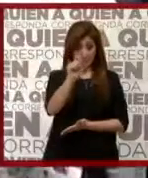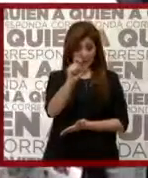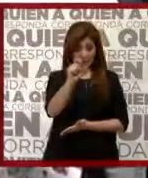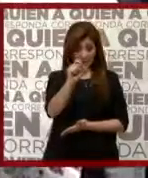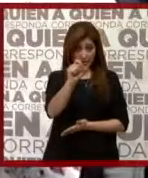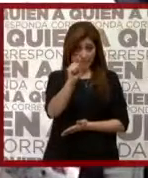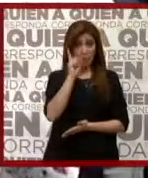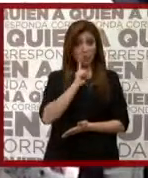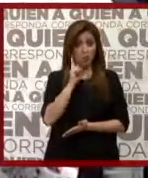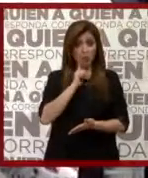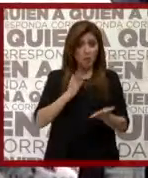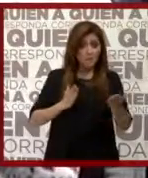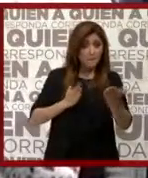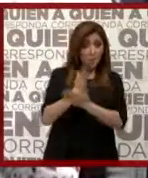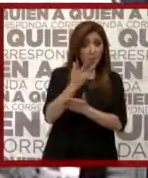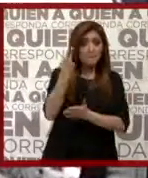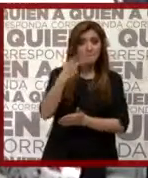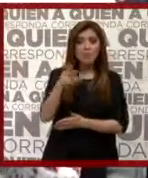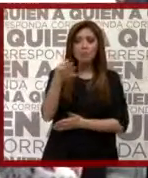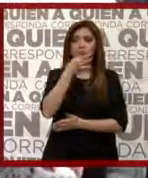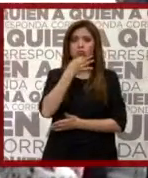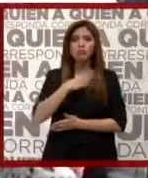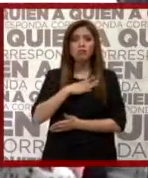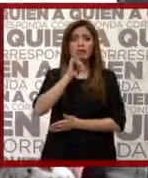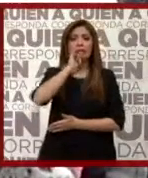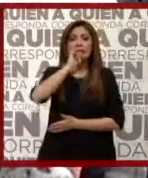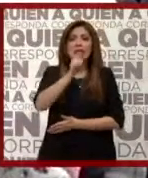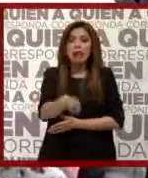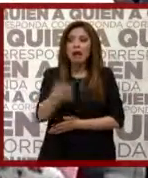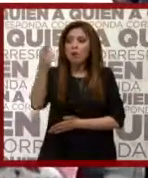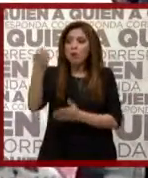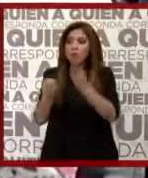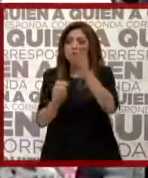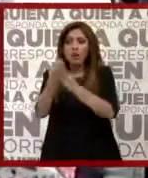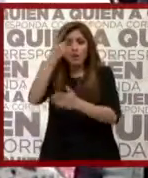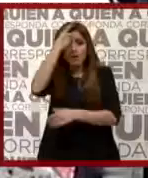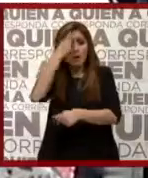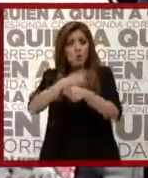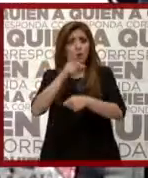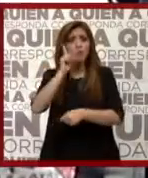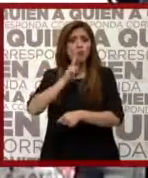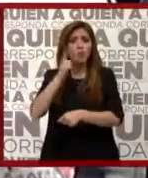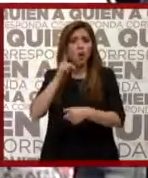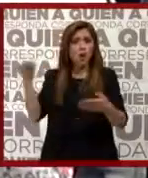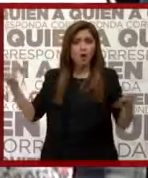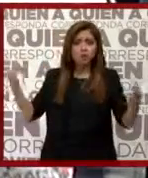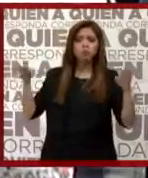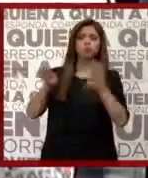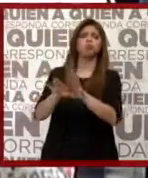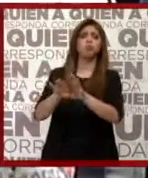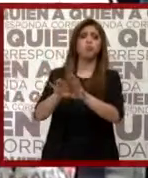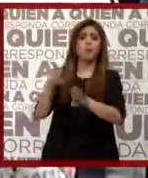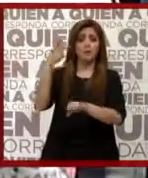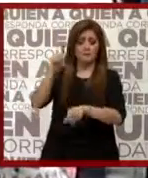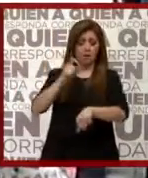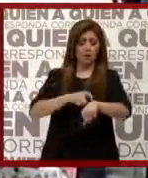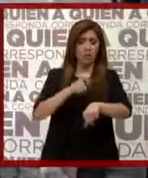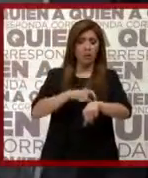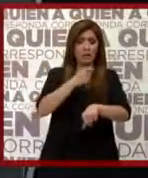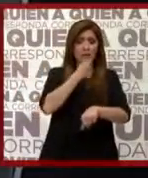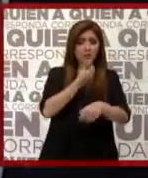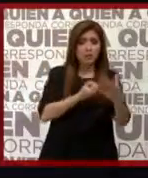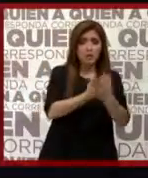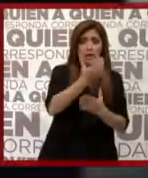la escuela, sin habernos ratificado su nombramiento, y cierra la puerta, siendo la hora de salida de los niños a las